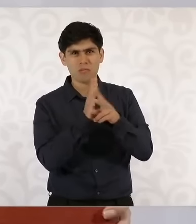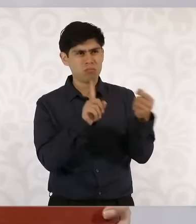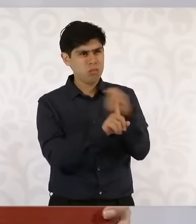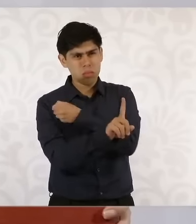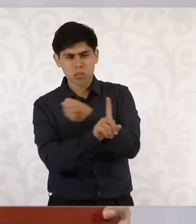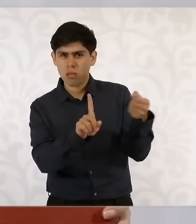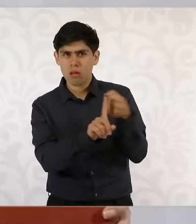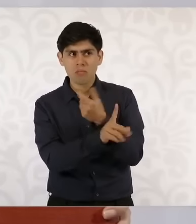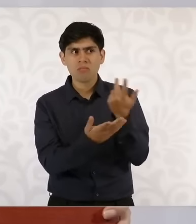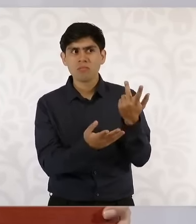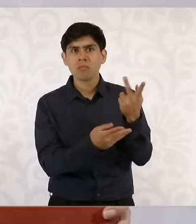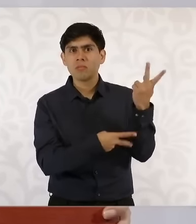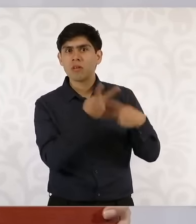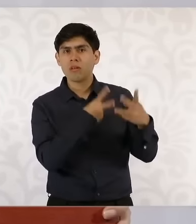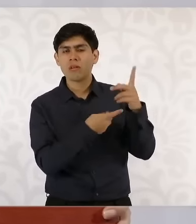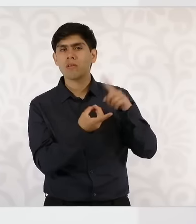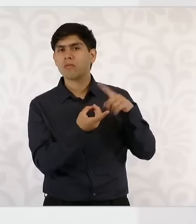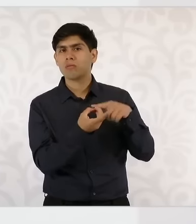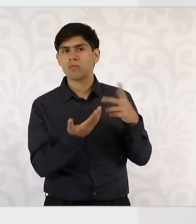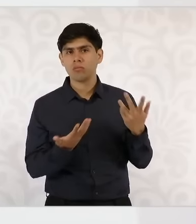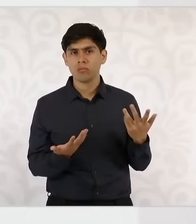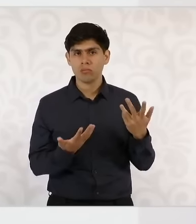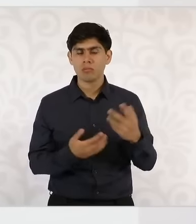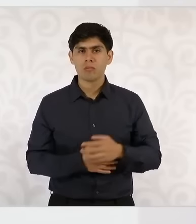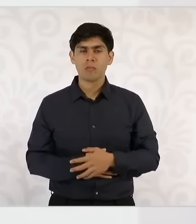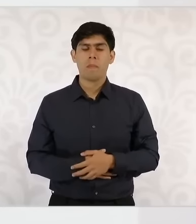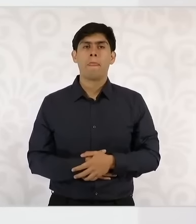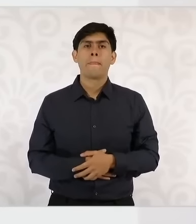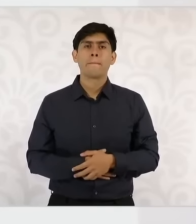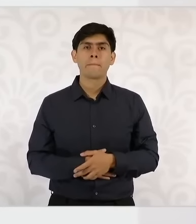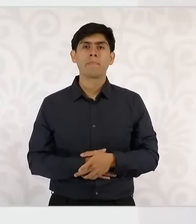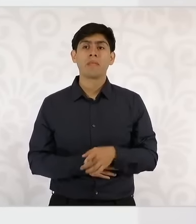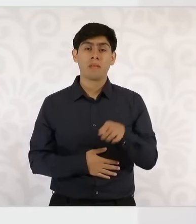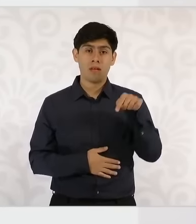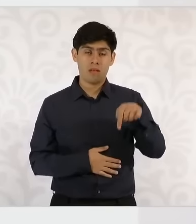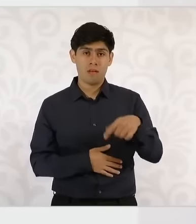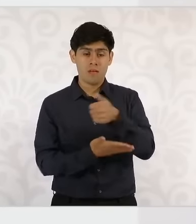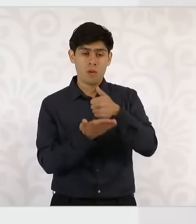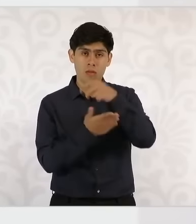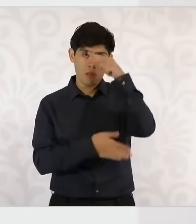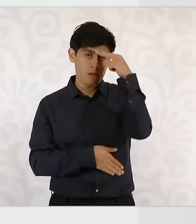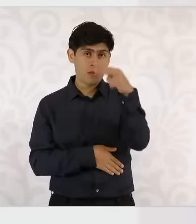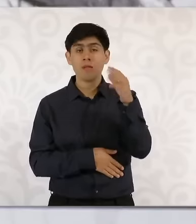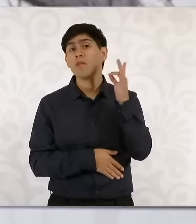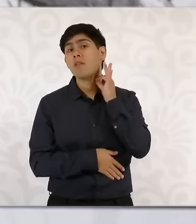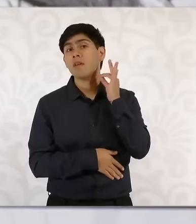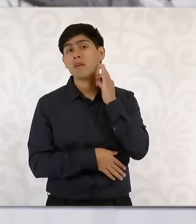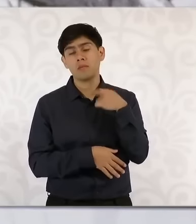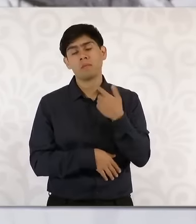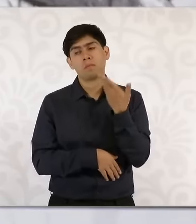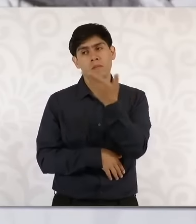¿de dónde vino? Yo pedí a la fiscal de la Ciudad de México que es muy importante que se investigue.